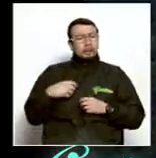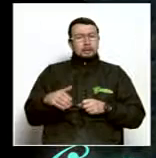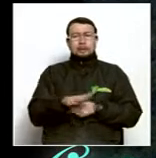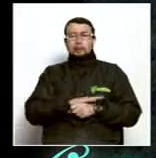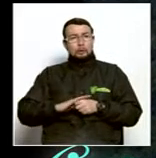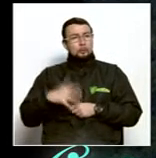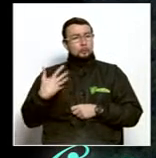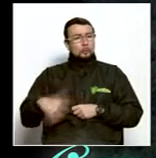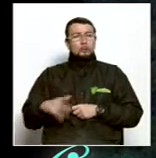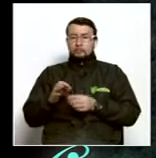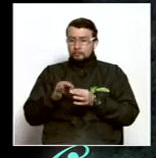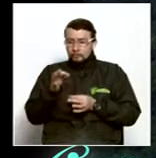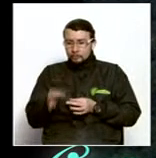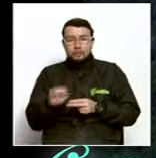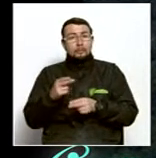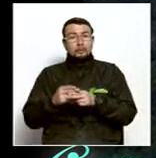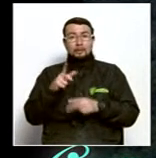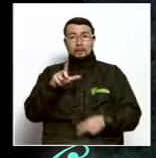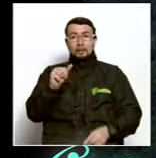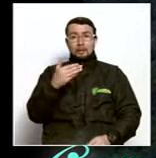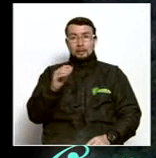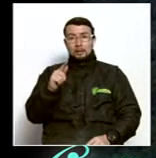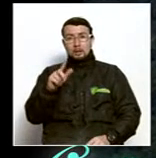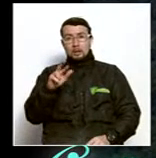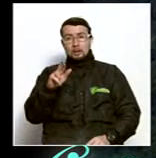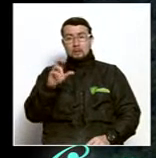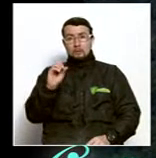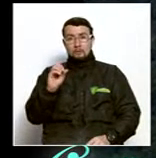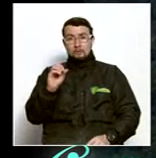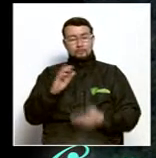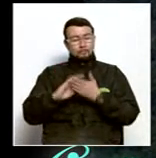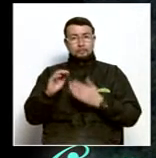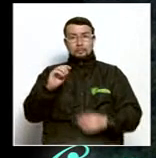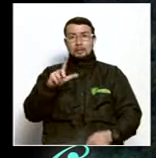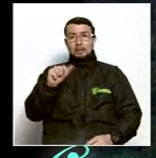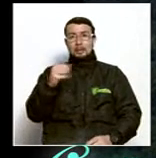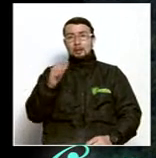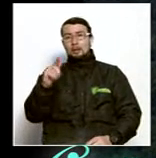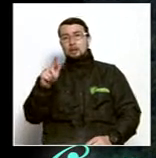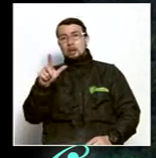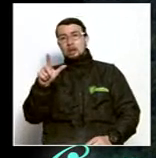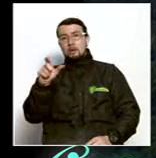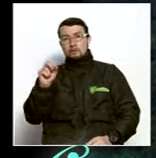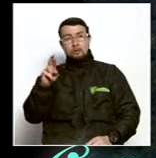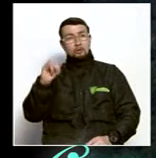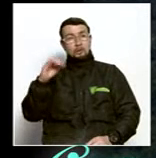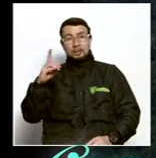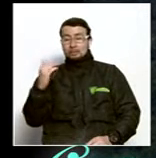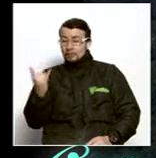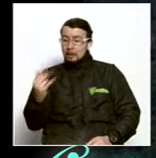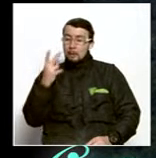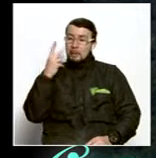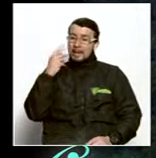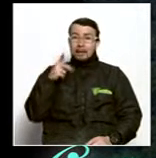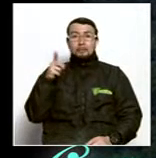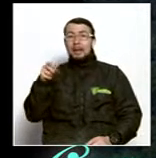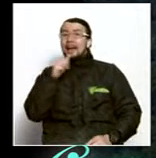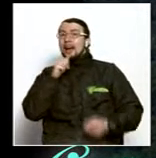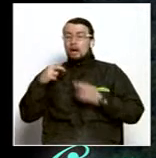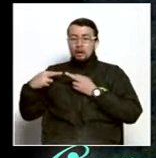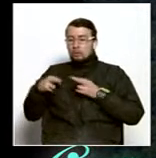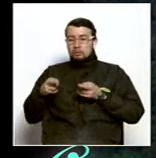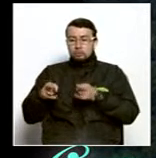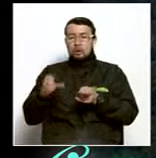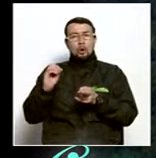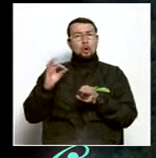todo en el corregimiento de la Florida. Estoy hablando de la zona rural de aquí, de la ciudad de Pereira, uh-huh. De donde viene el río Tun, que es el que le suministra agua